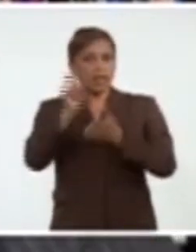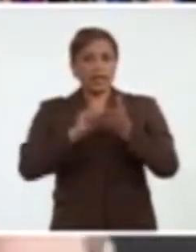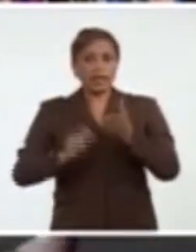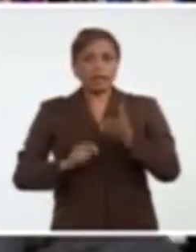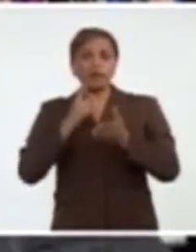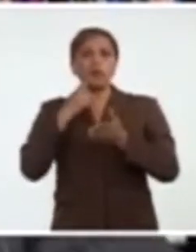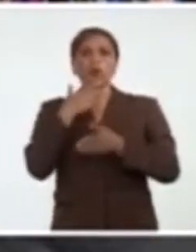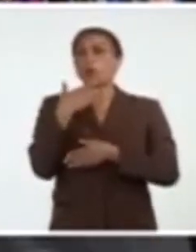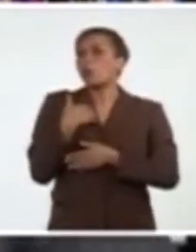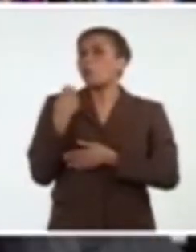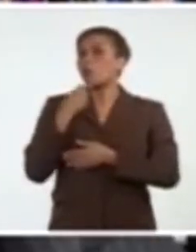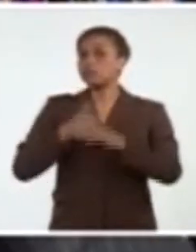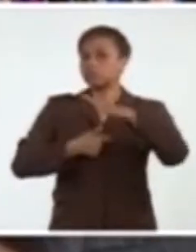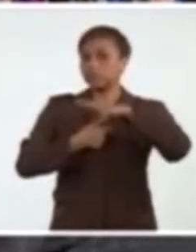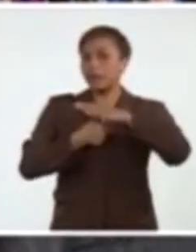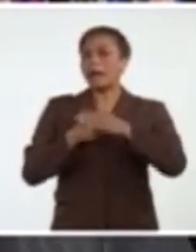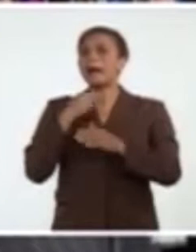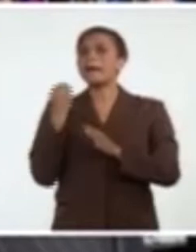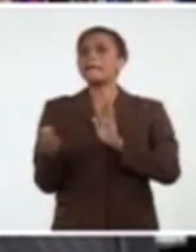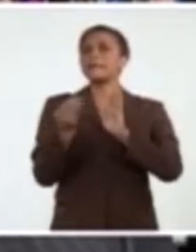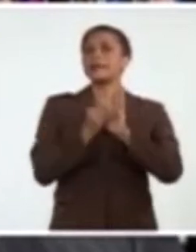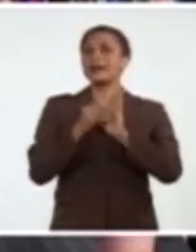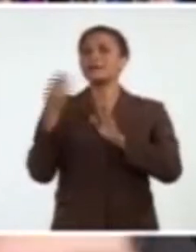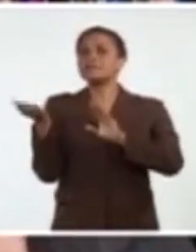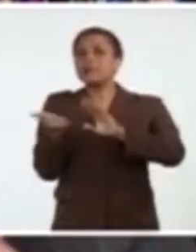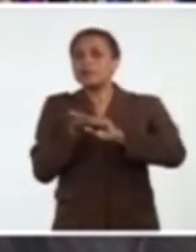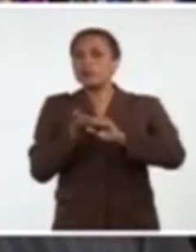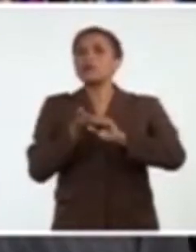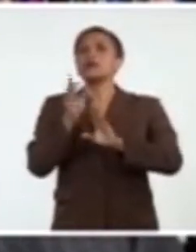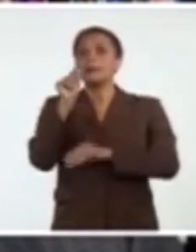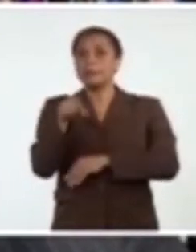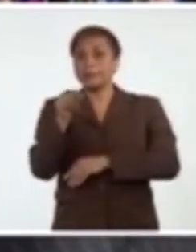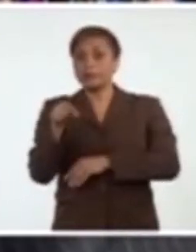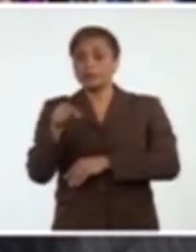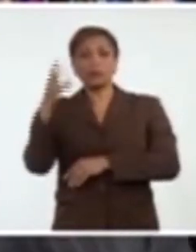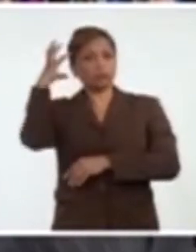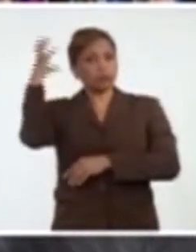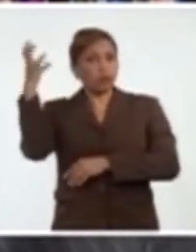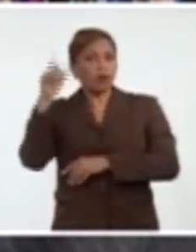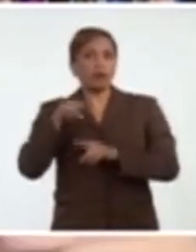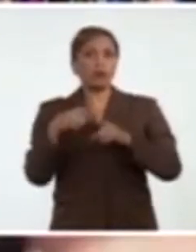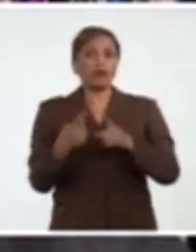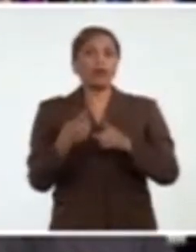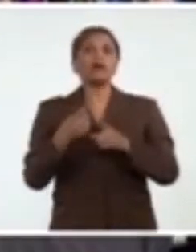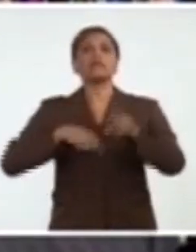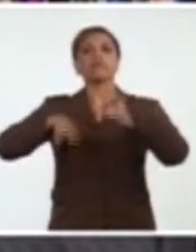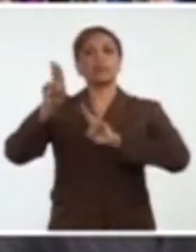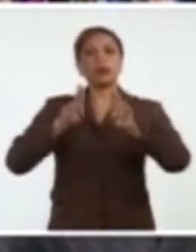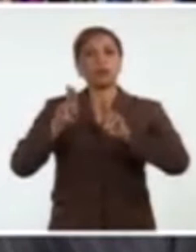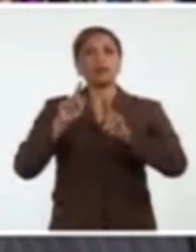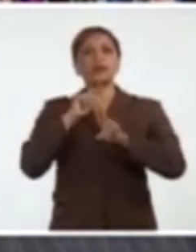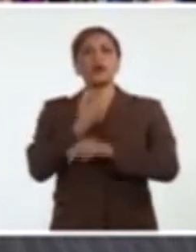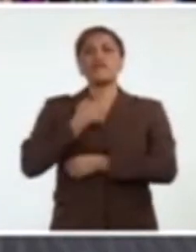Biden, aplicaremos sanciones de gran impacto a autoridades cubanas que orquestaron estas violaciones